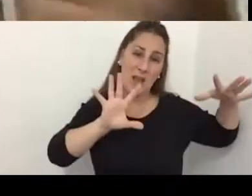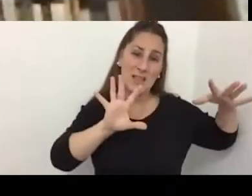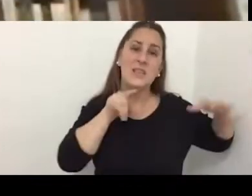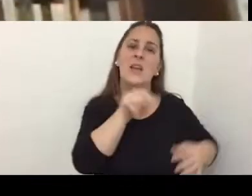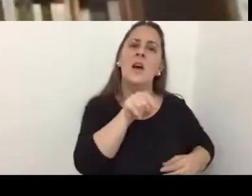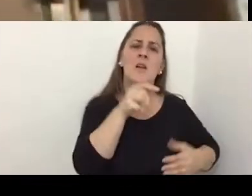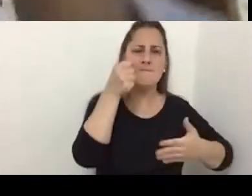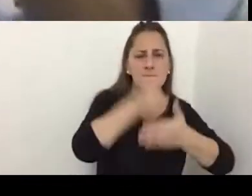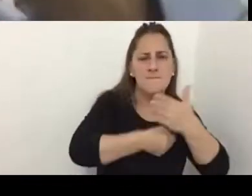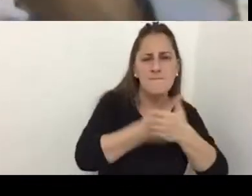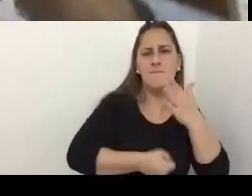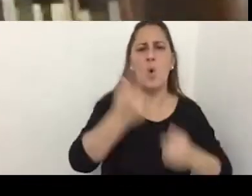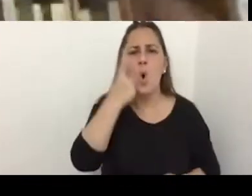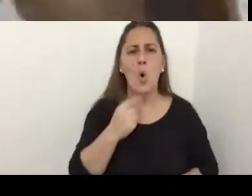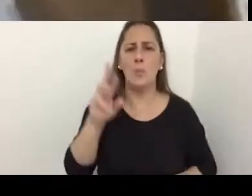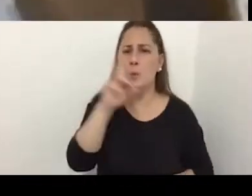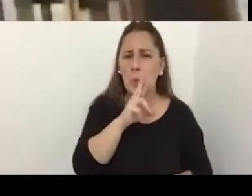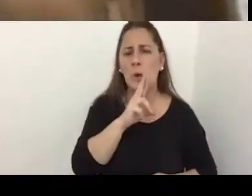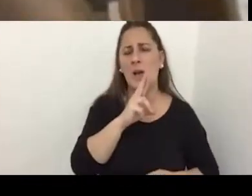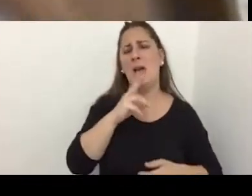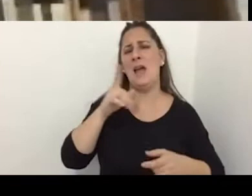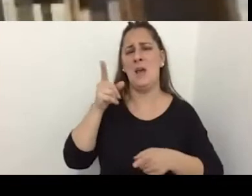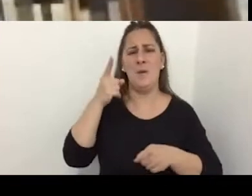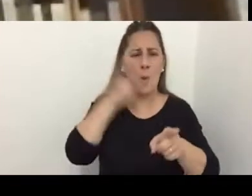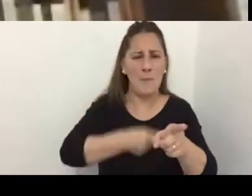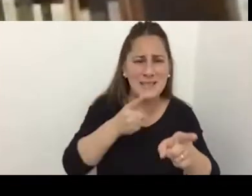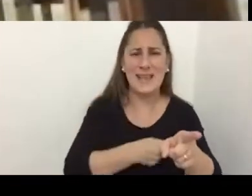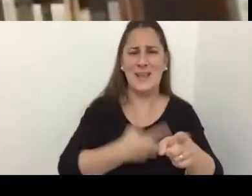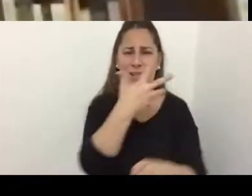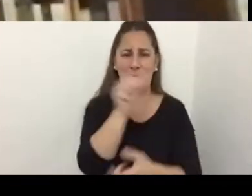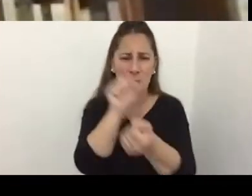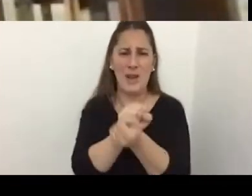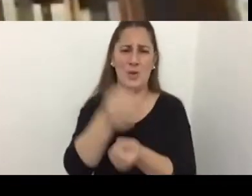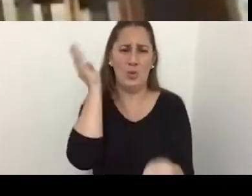esos hombres y esas mujeres que padecieron persecución, cárcel, tortura,